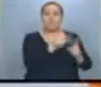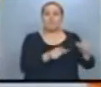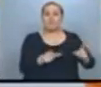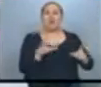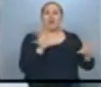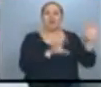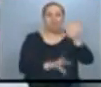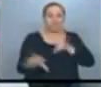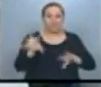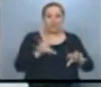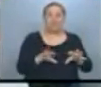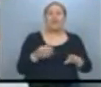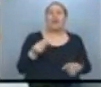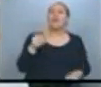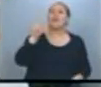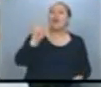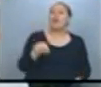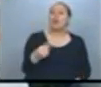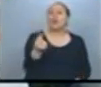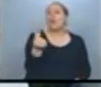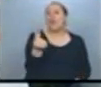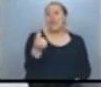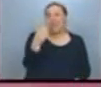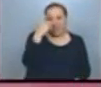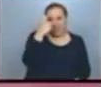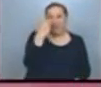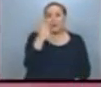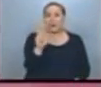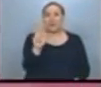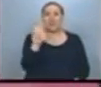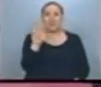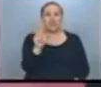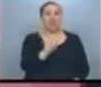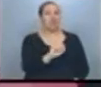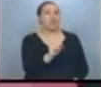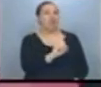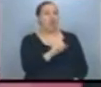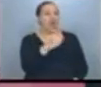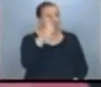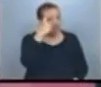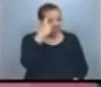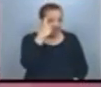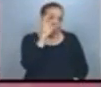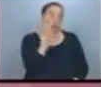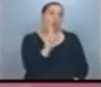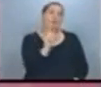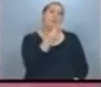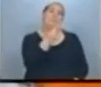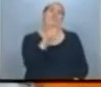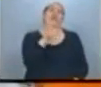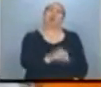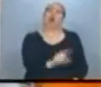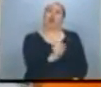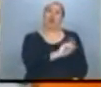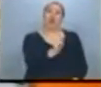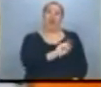ensamble. A ver, más barato, decías vos, ¿cuánto? ¿Un 10, un 20, un 30? No, un 10 no es más barato, no.